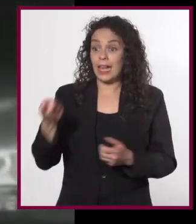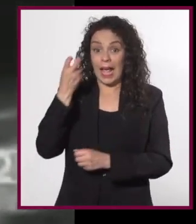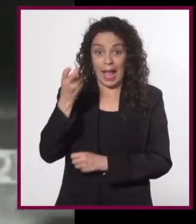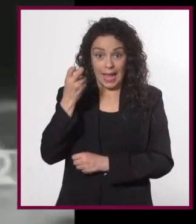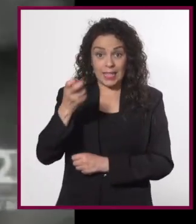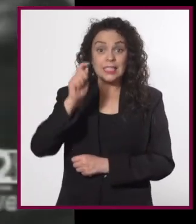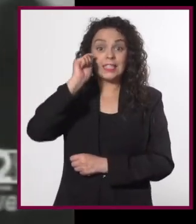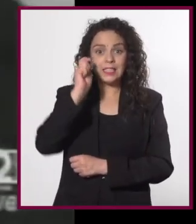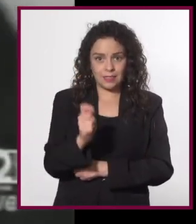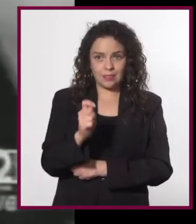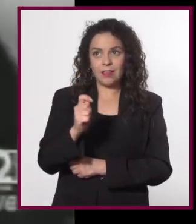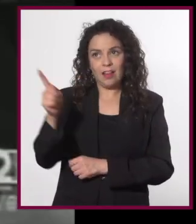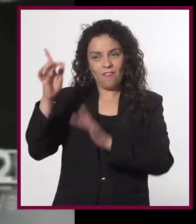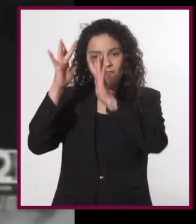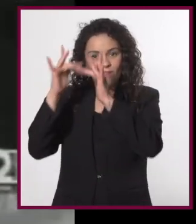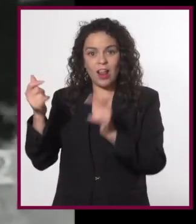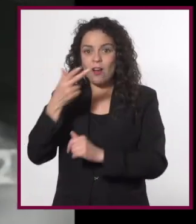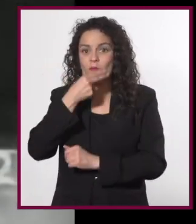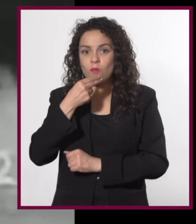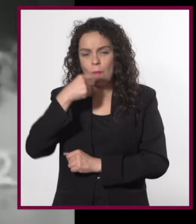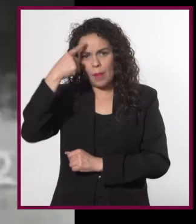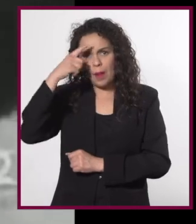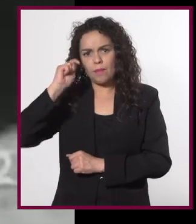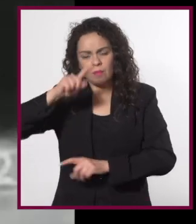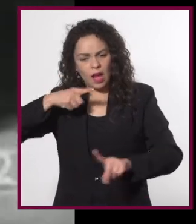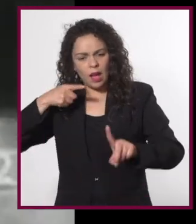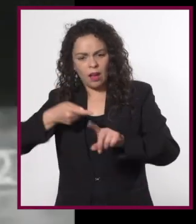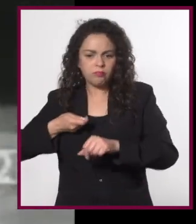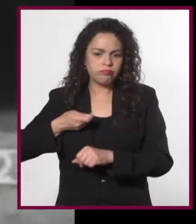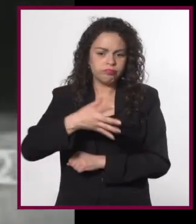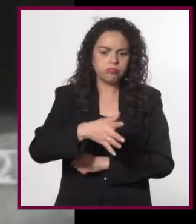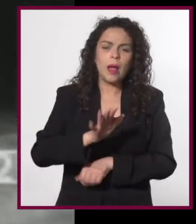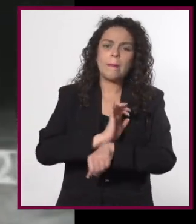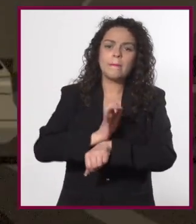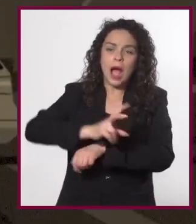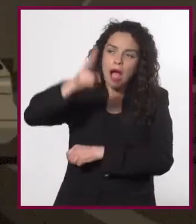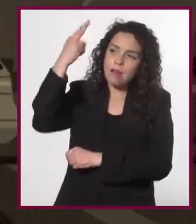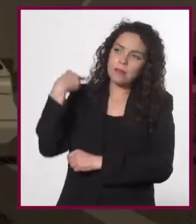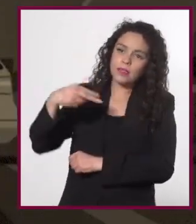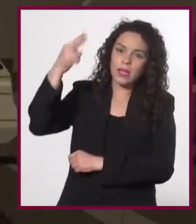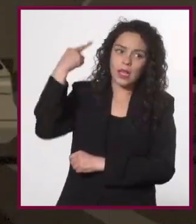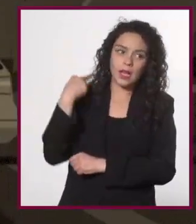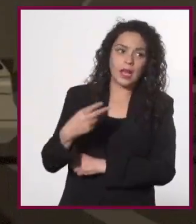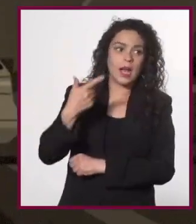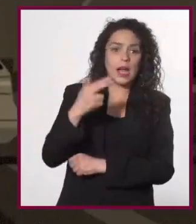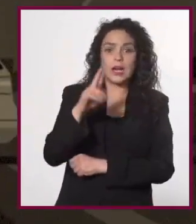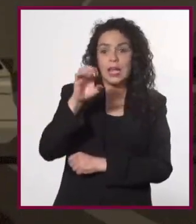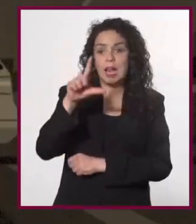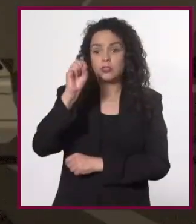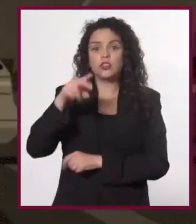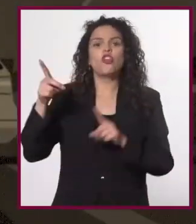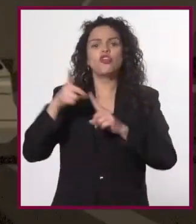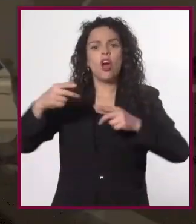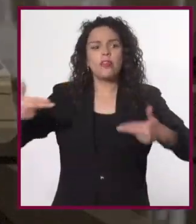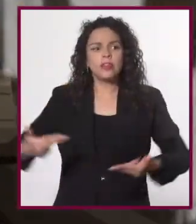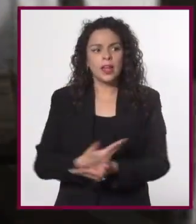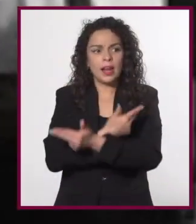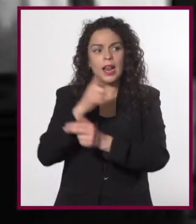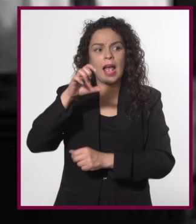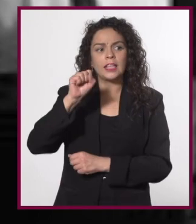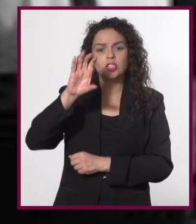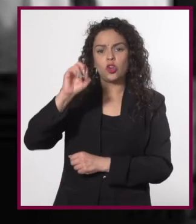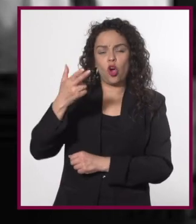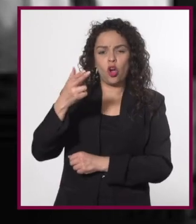concepto del francés documentaire que se usaba para referirse a películas de viajes. Grierson nació en Escocia y